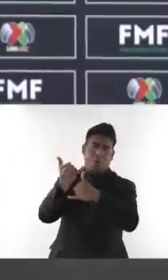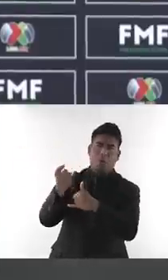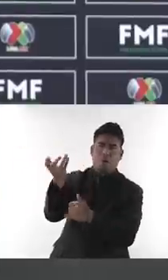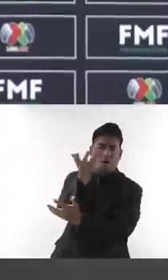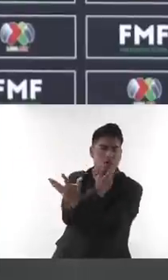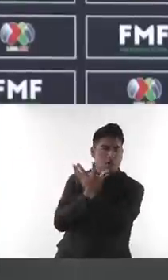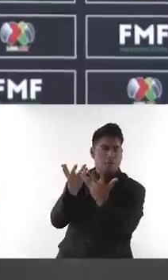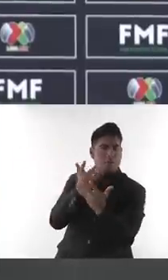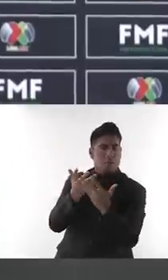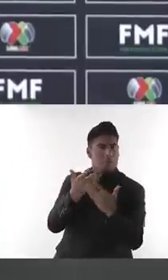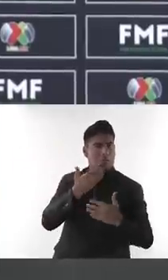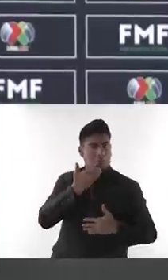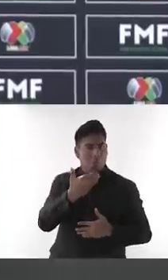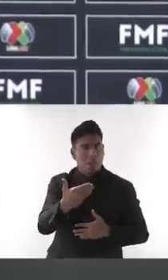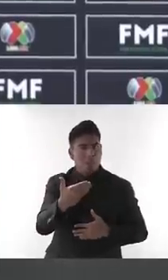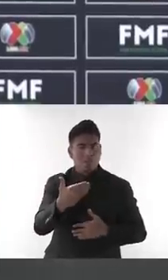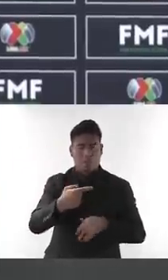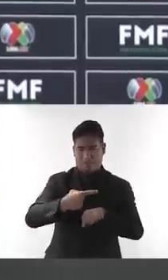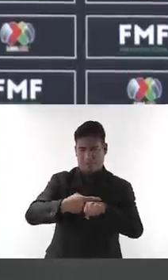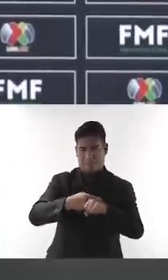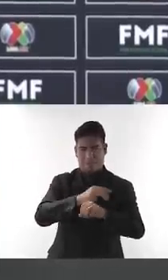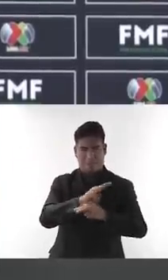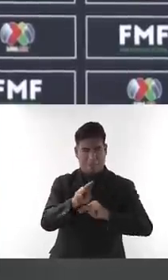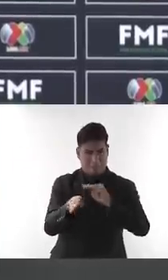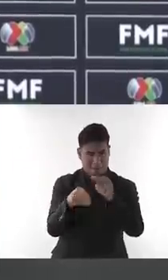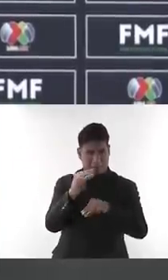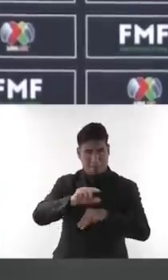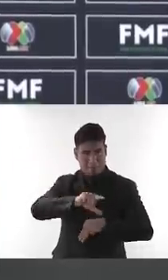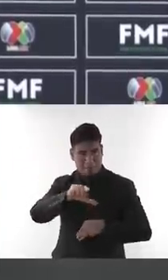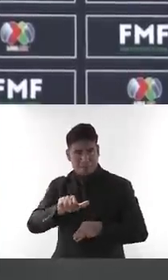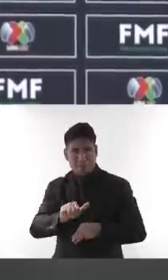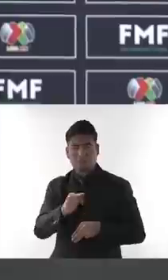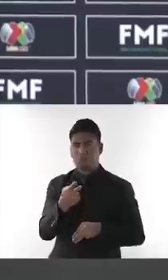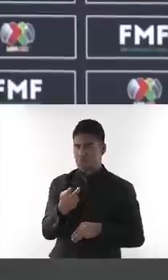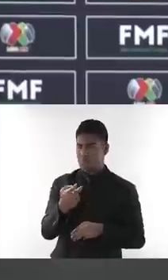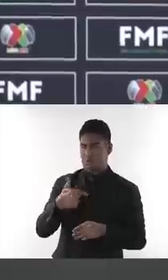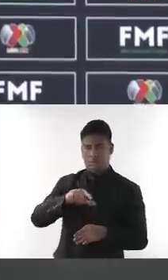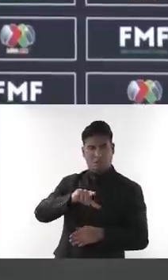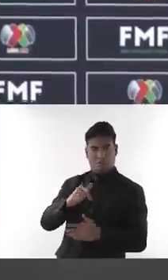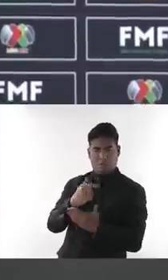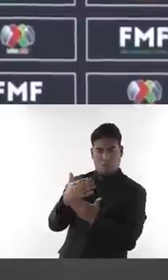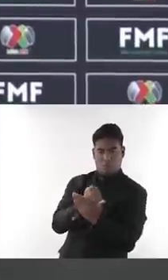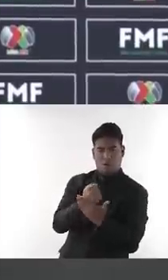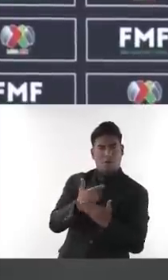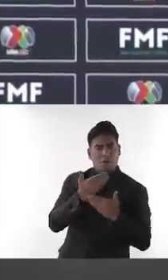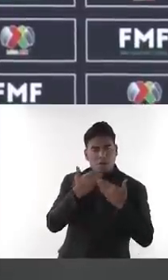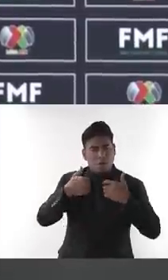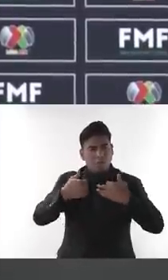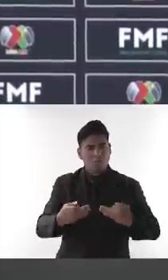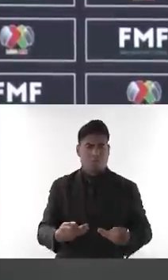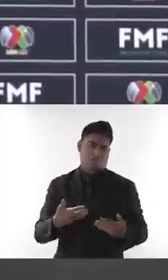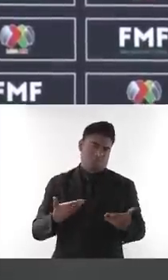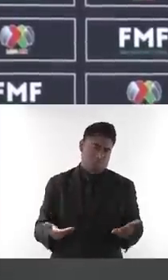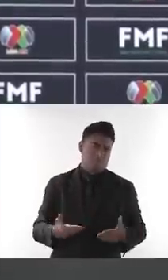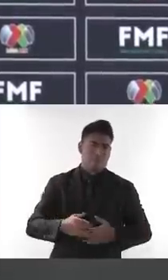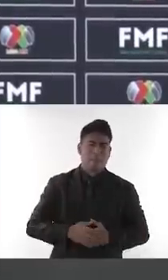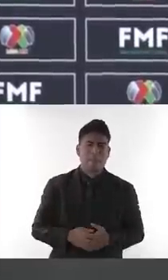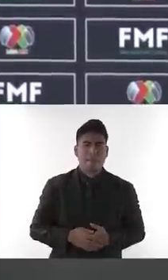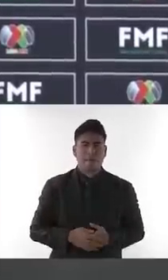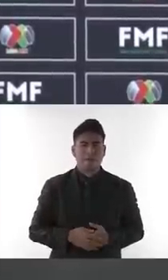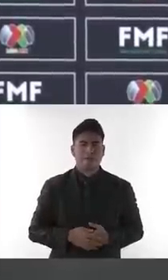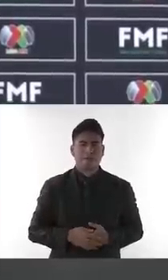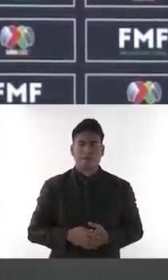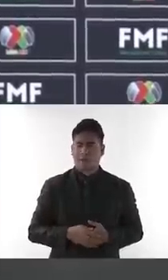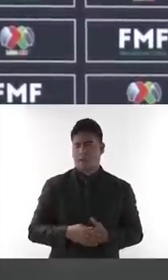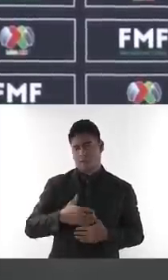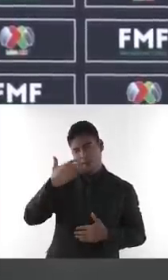buenos resultados. Tuvimos una eliminatoria complicada, como siempre, hay que reconocerlo, fue una eliminatoria